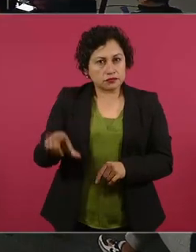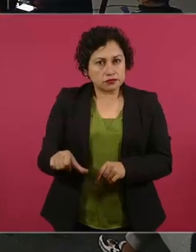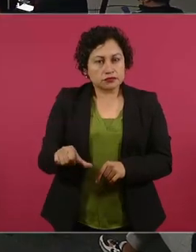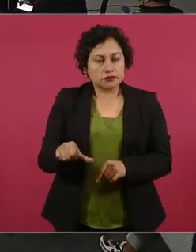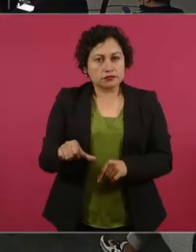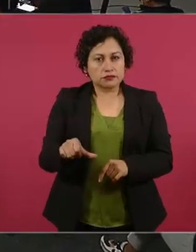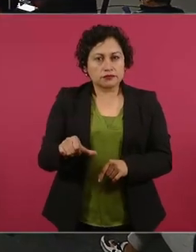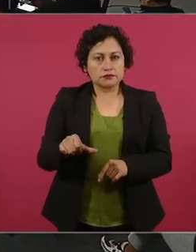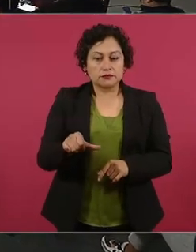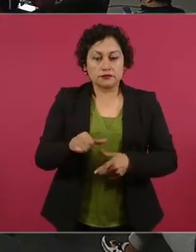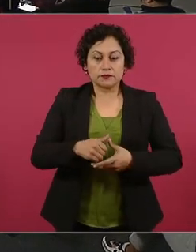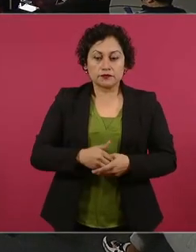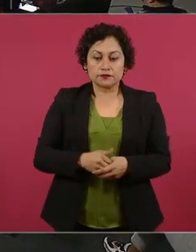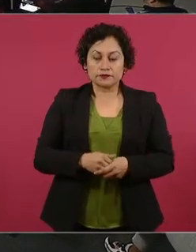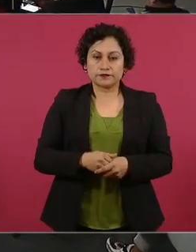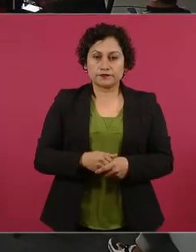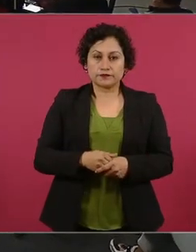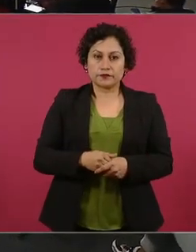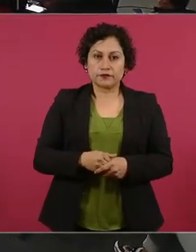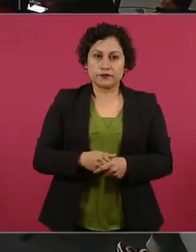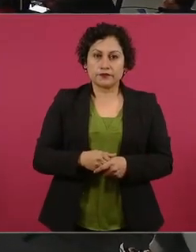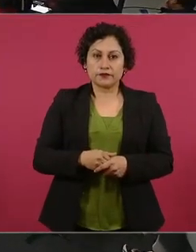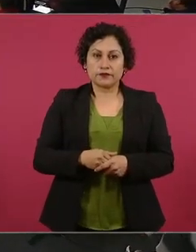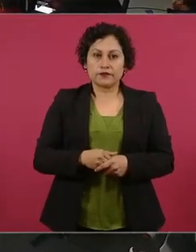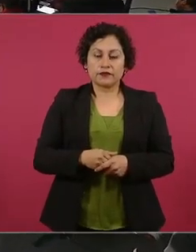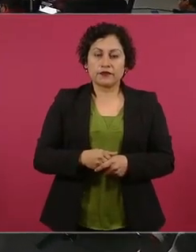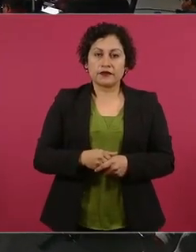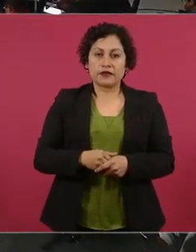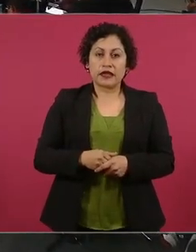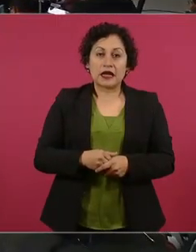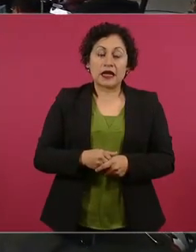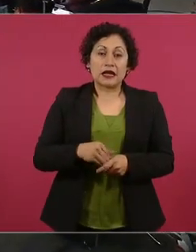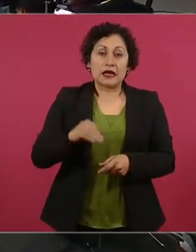viene la respuesta de la fiscalía.